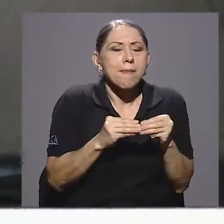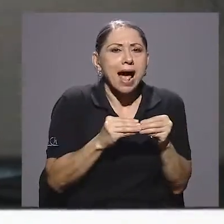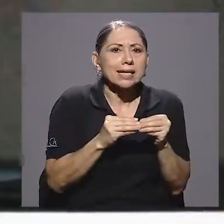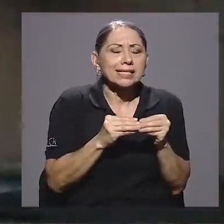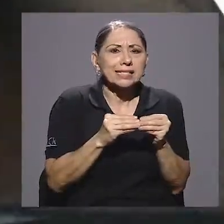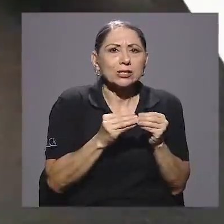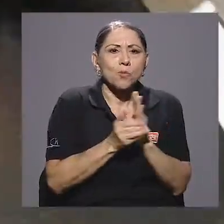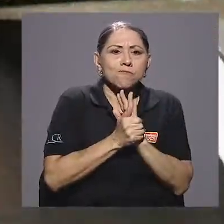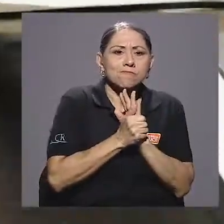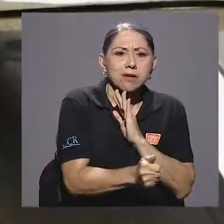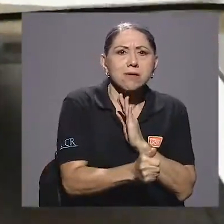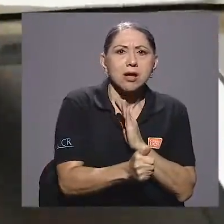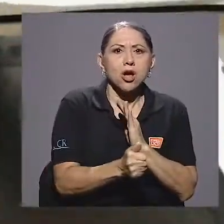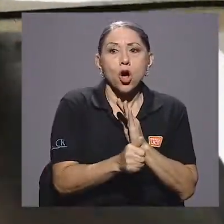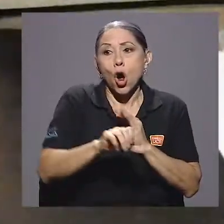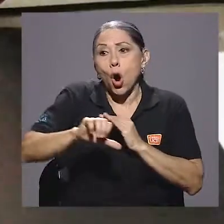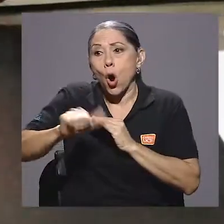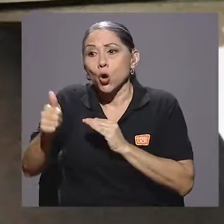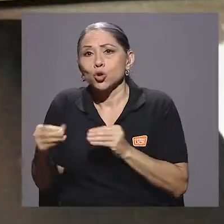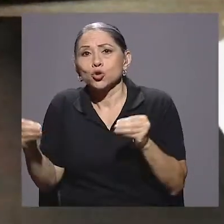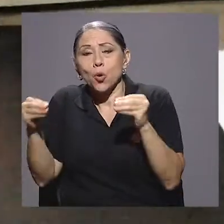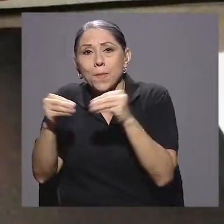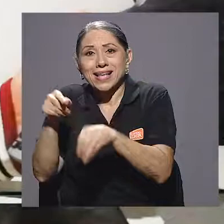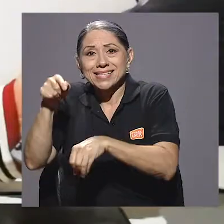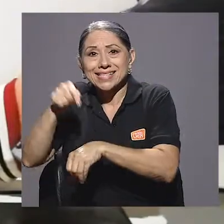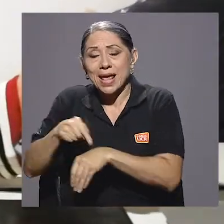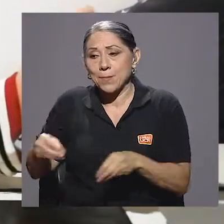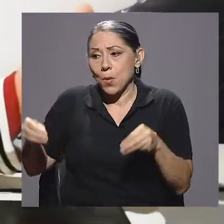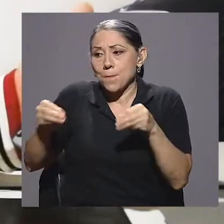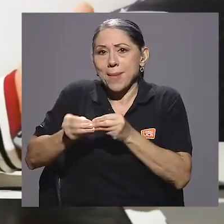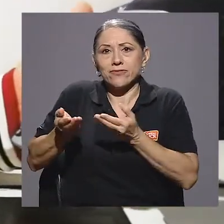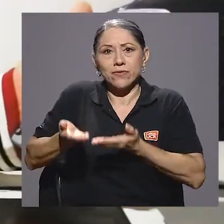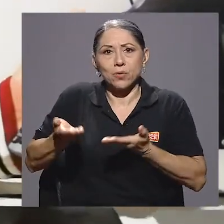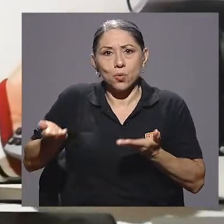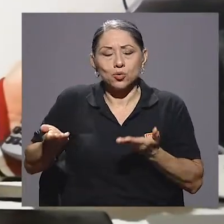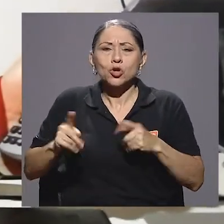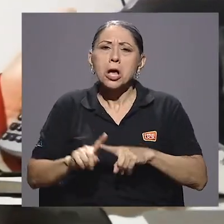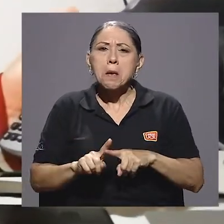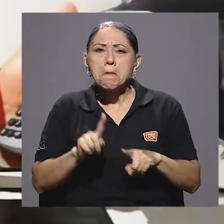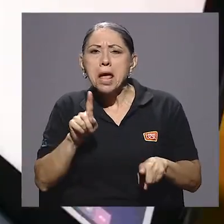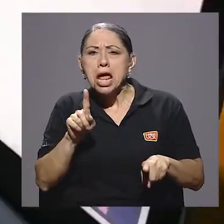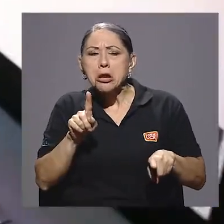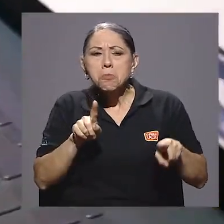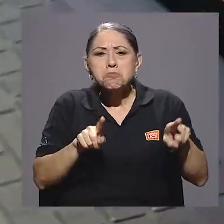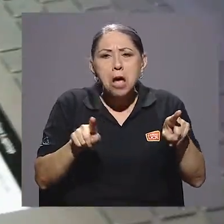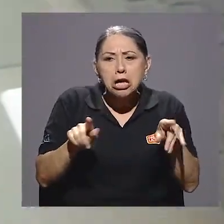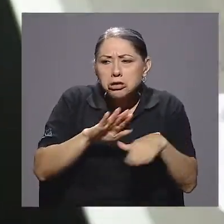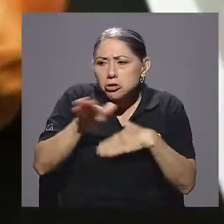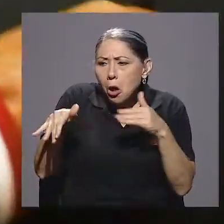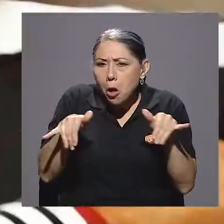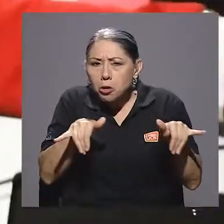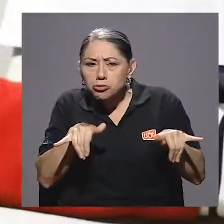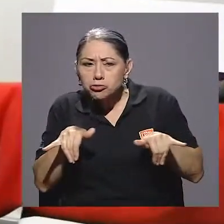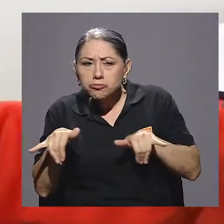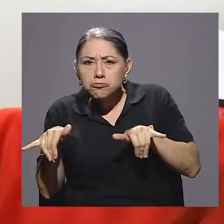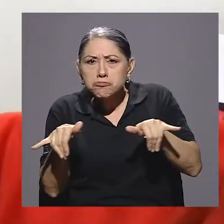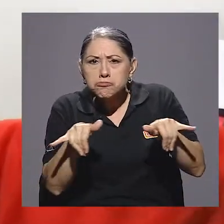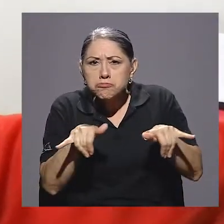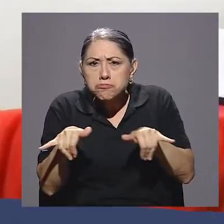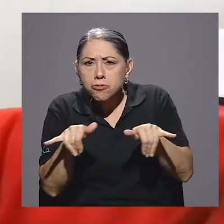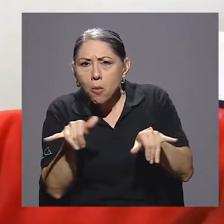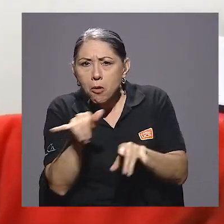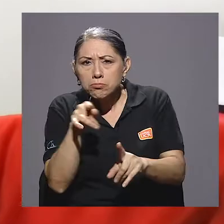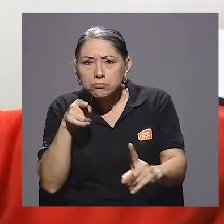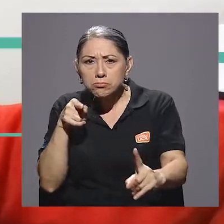entusiastas, otros con más tiempo, con más recursos, Pero ahí han venido todos en